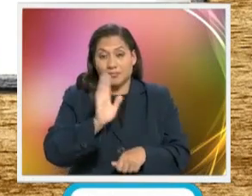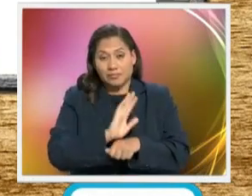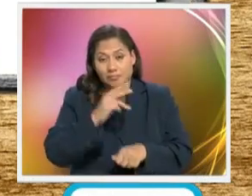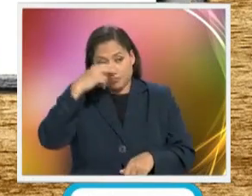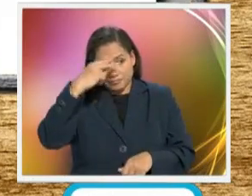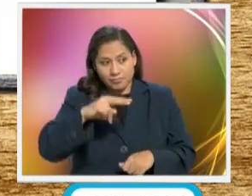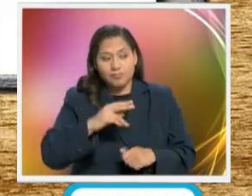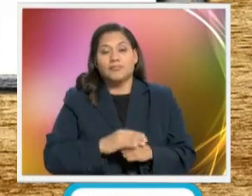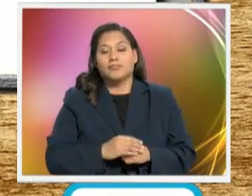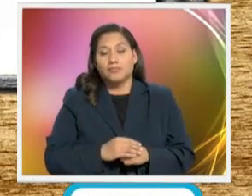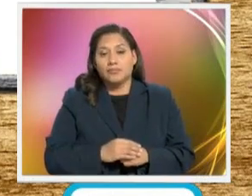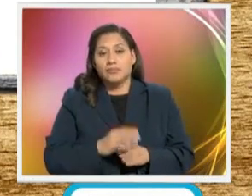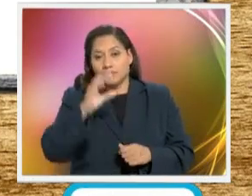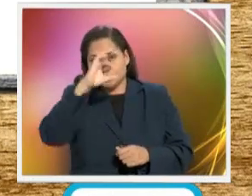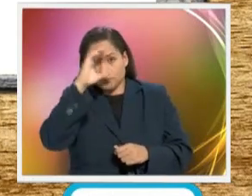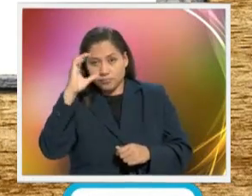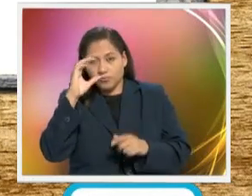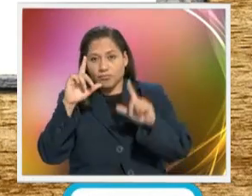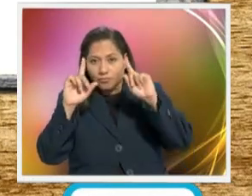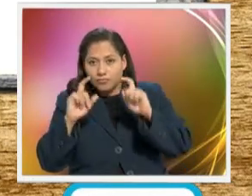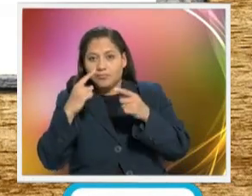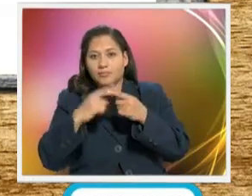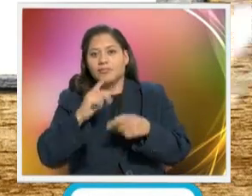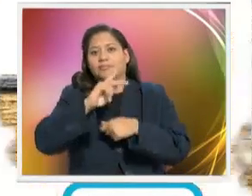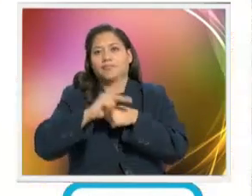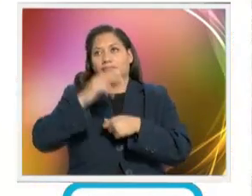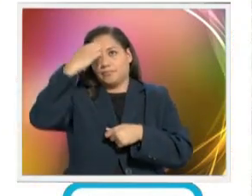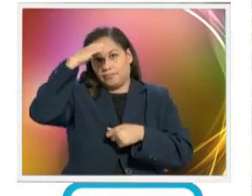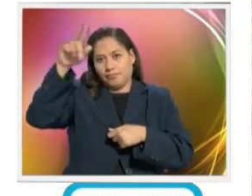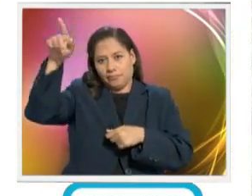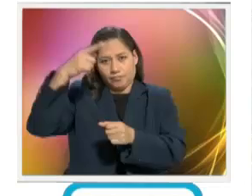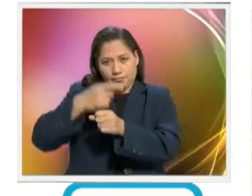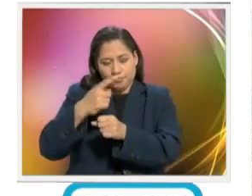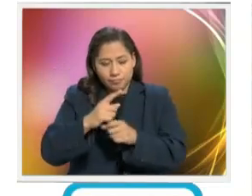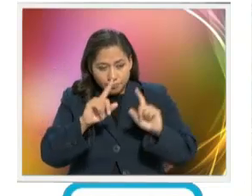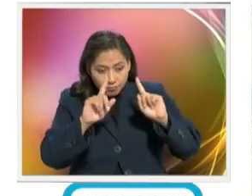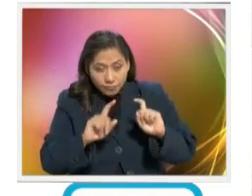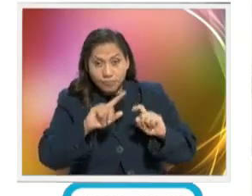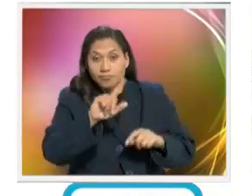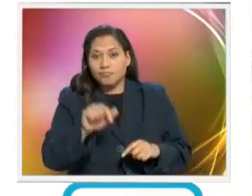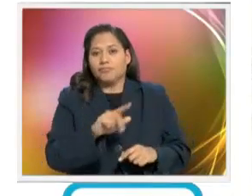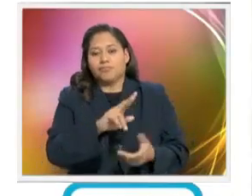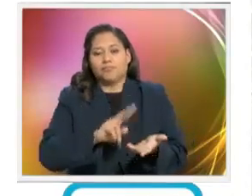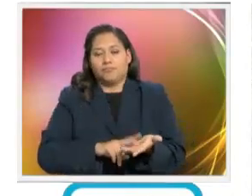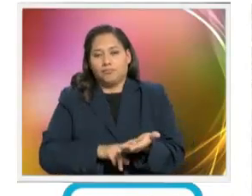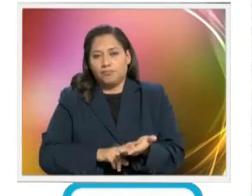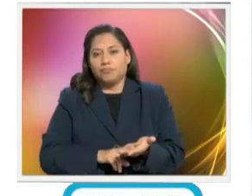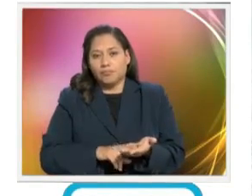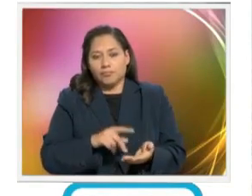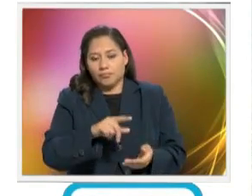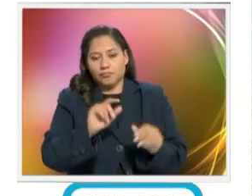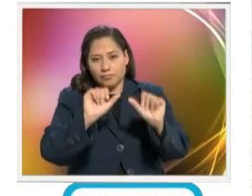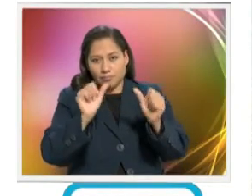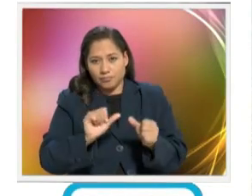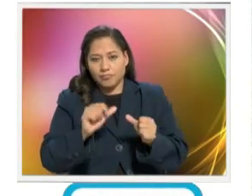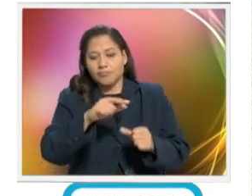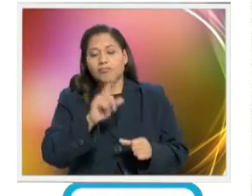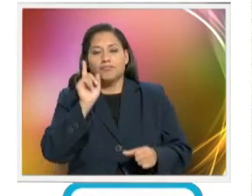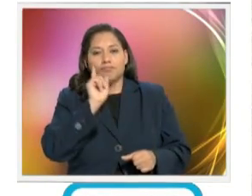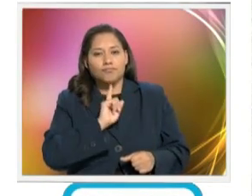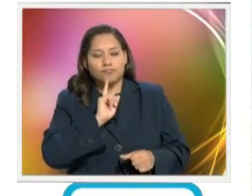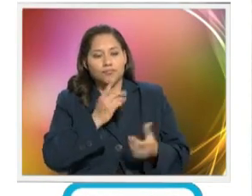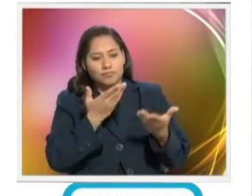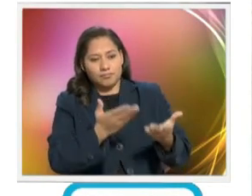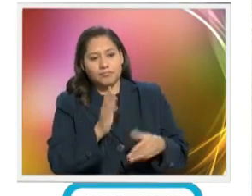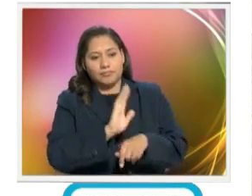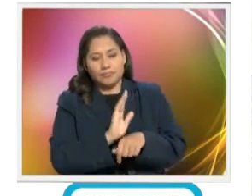mexicano. Primero fotografiada, por supuesto, por el cine extranjero, y después, claro, un baluarte, digamos, de la feminidad del